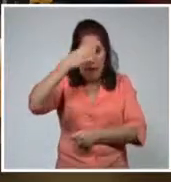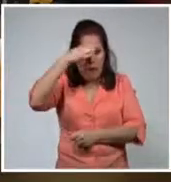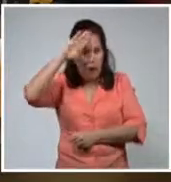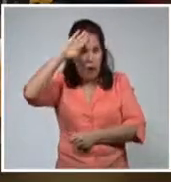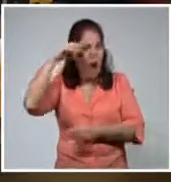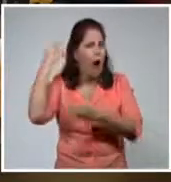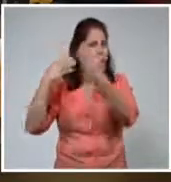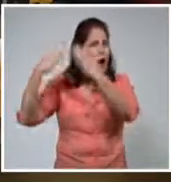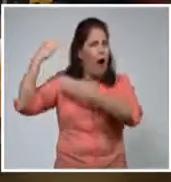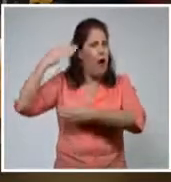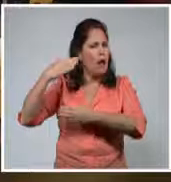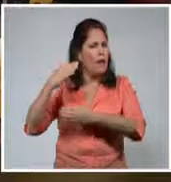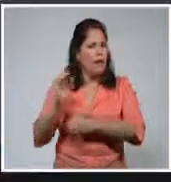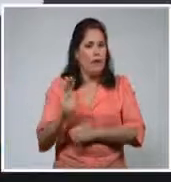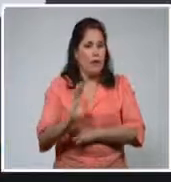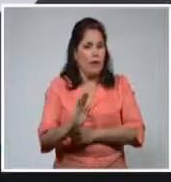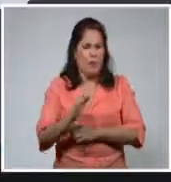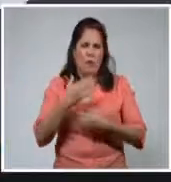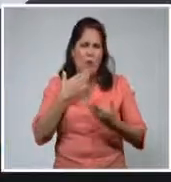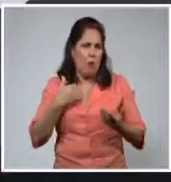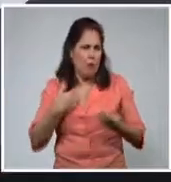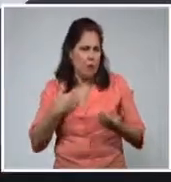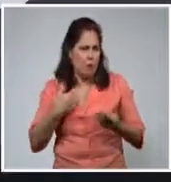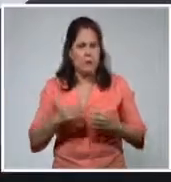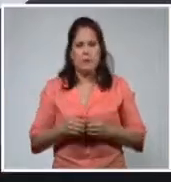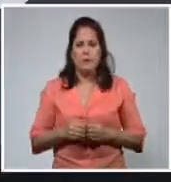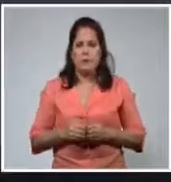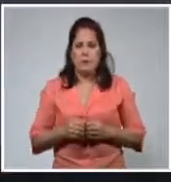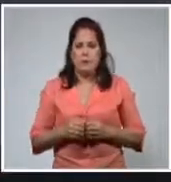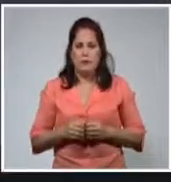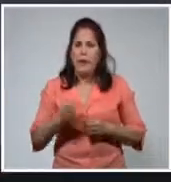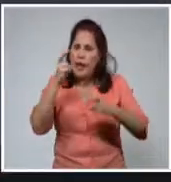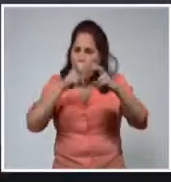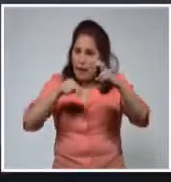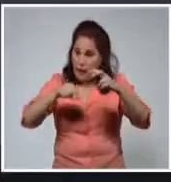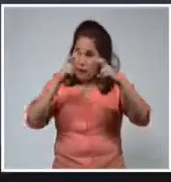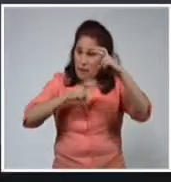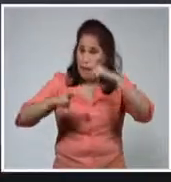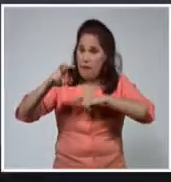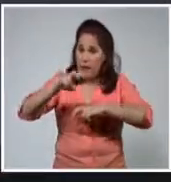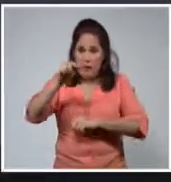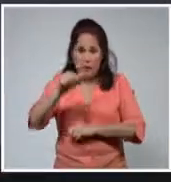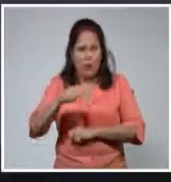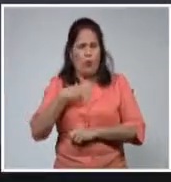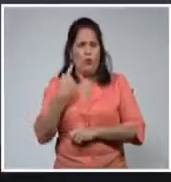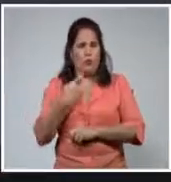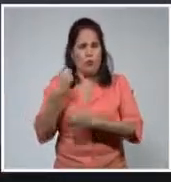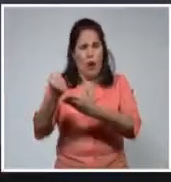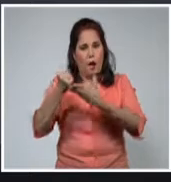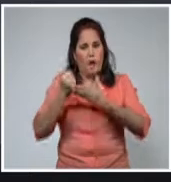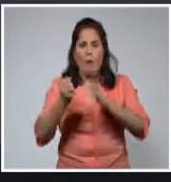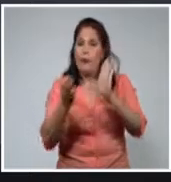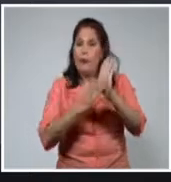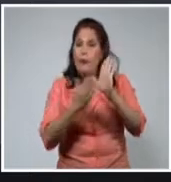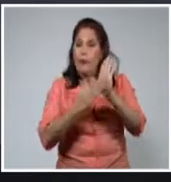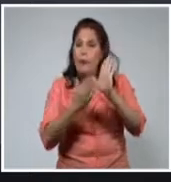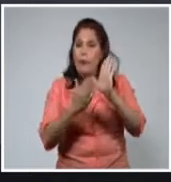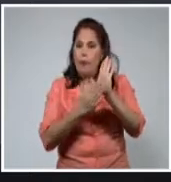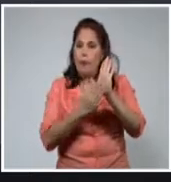los habitantes originarios del archipiélago. Esta investigación nos ayudó a demostrar la